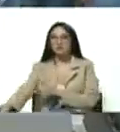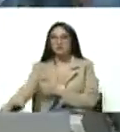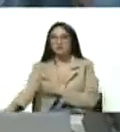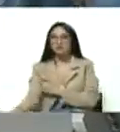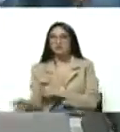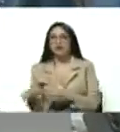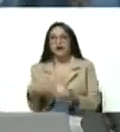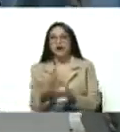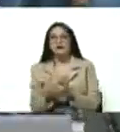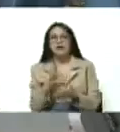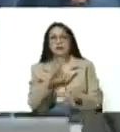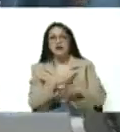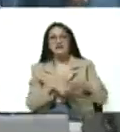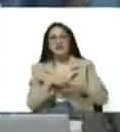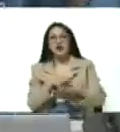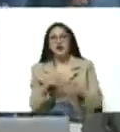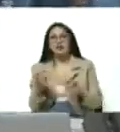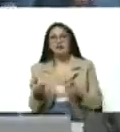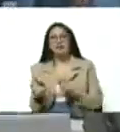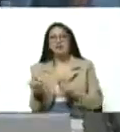Llegaron hasta Barcelona y se tuvieron que devolver.